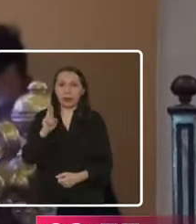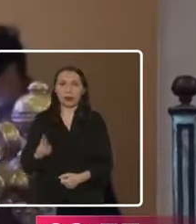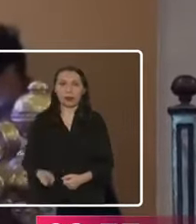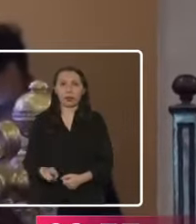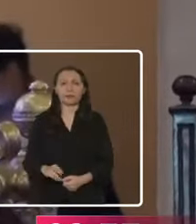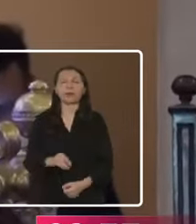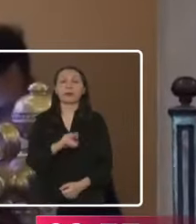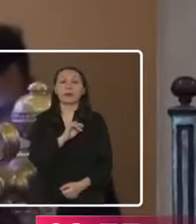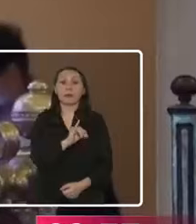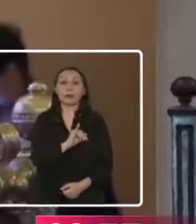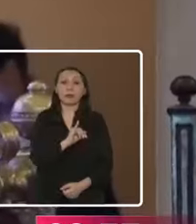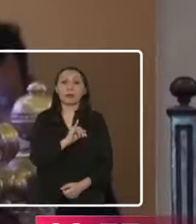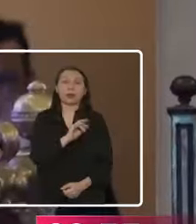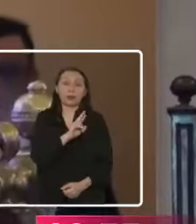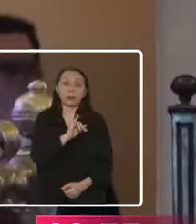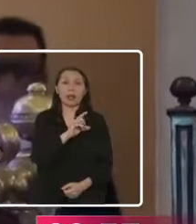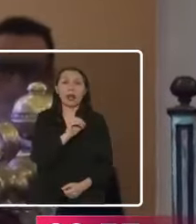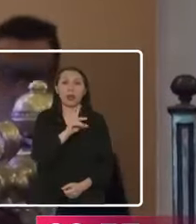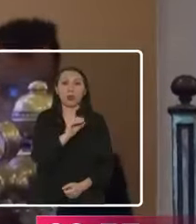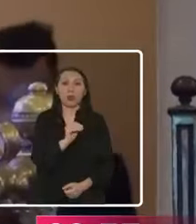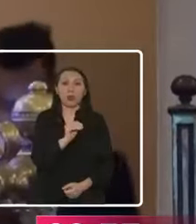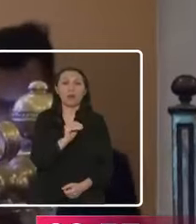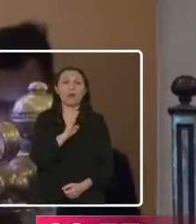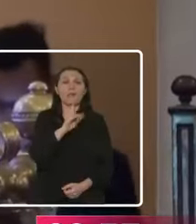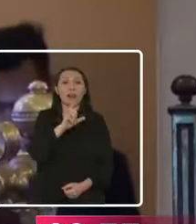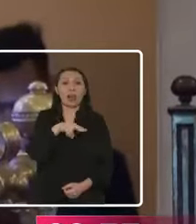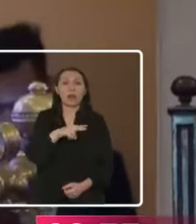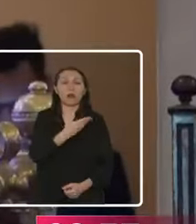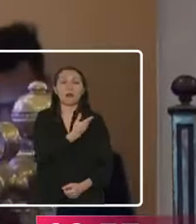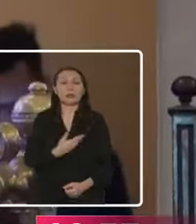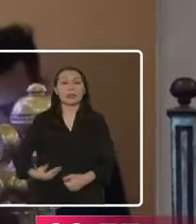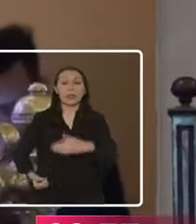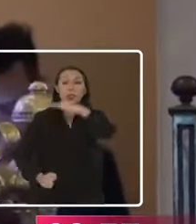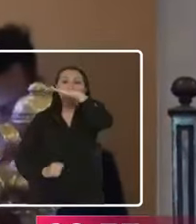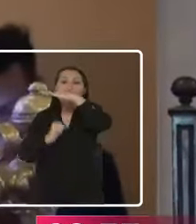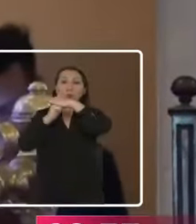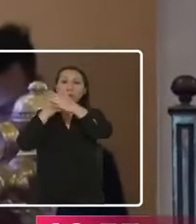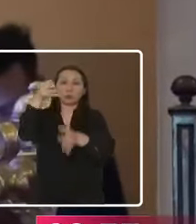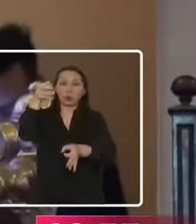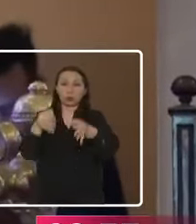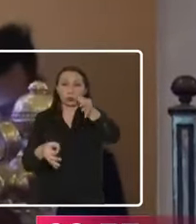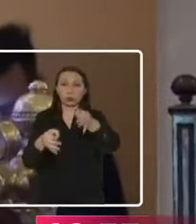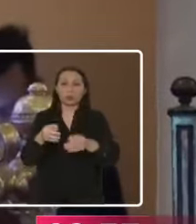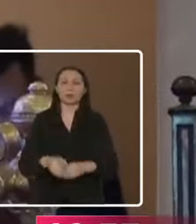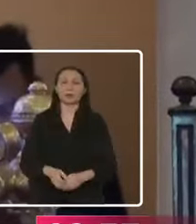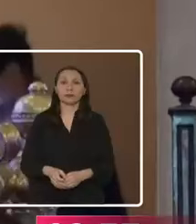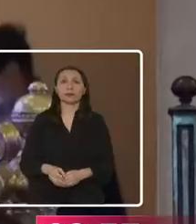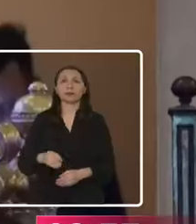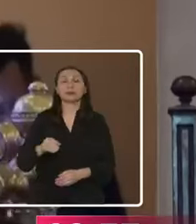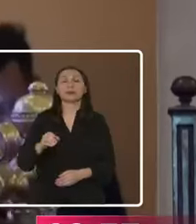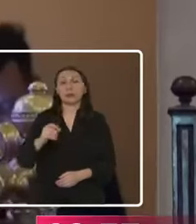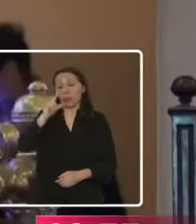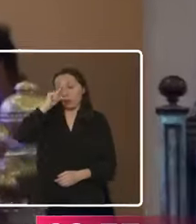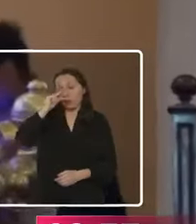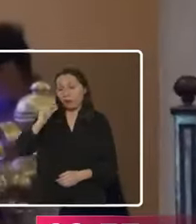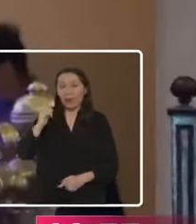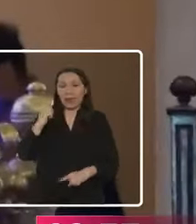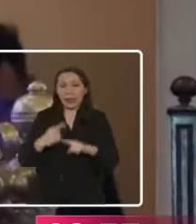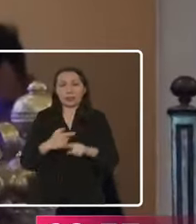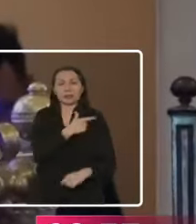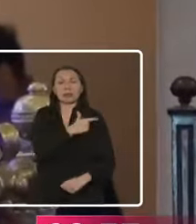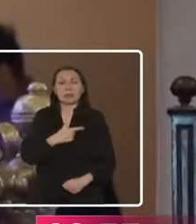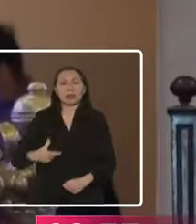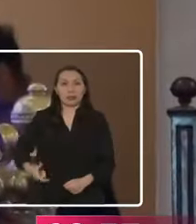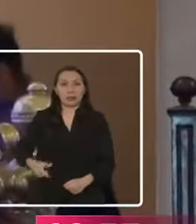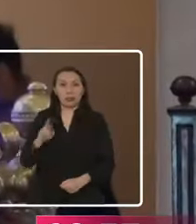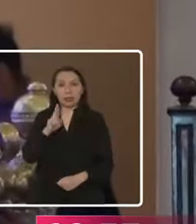Don Ricardo Blanco, presidente de la Corte Suprema de Justicia. Don Eduardo Frei, expresidente de la